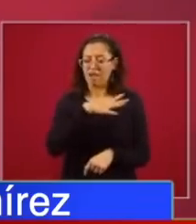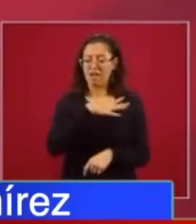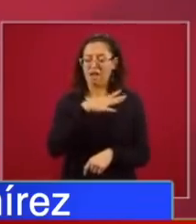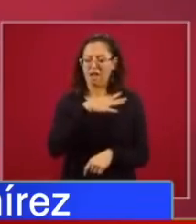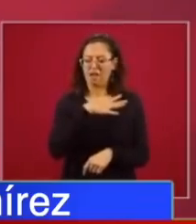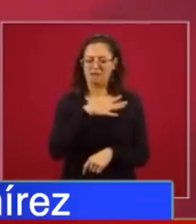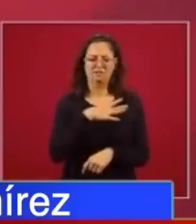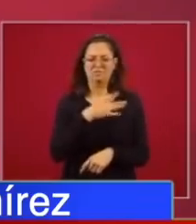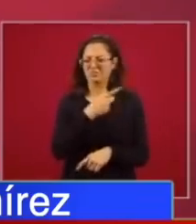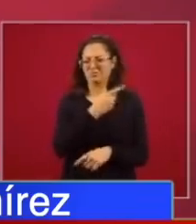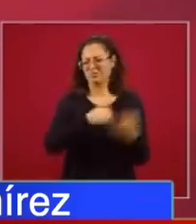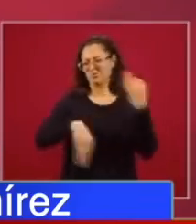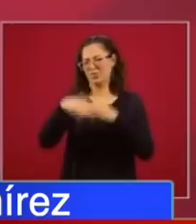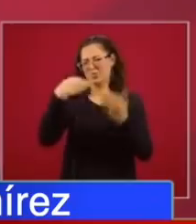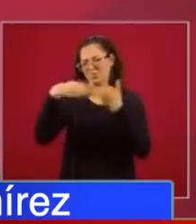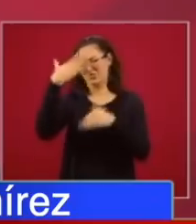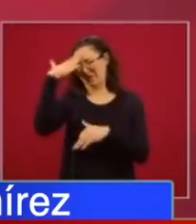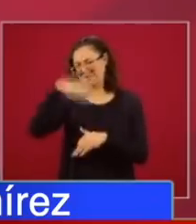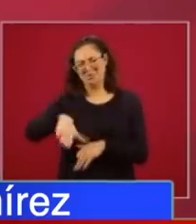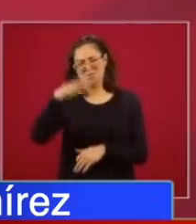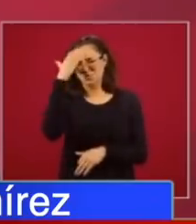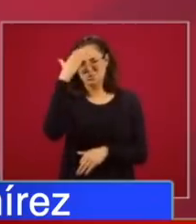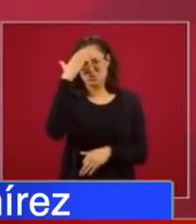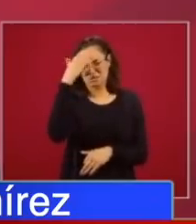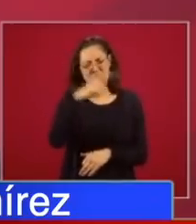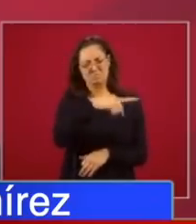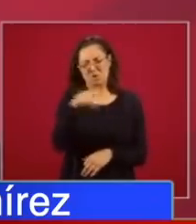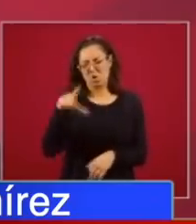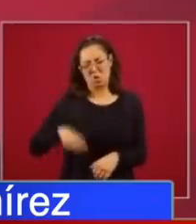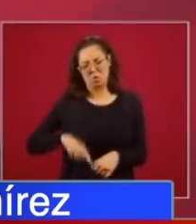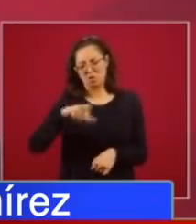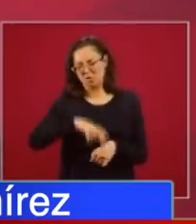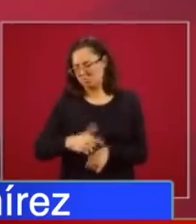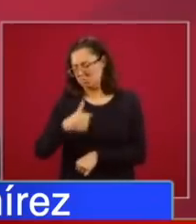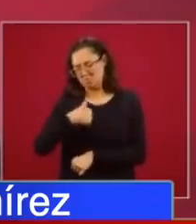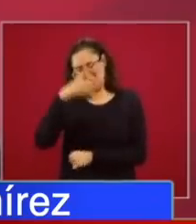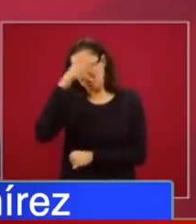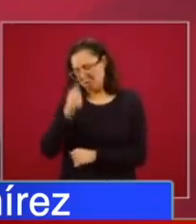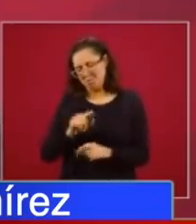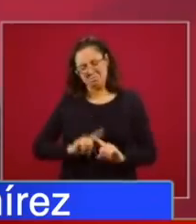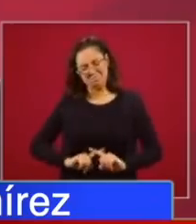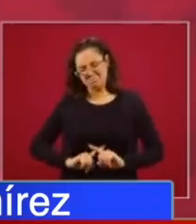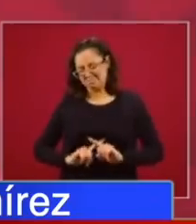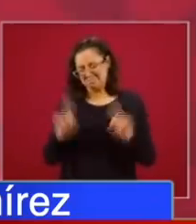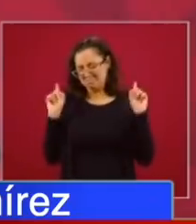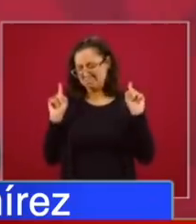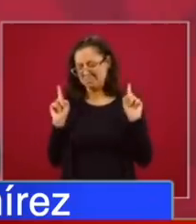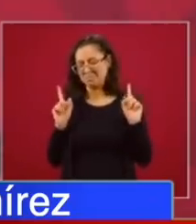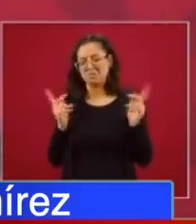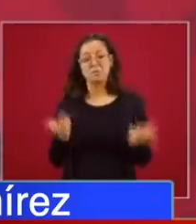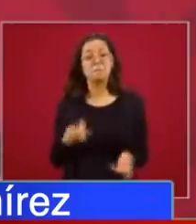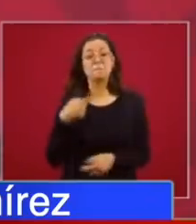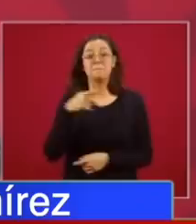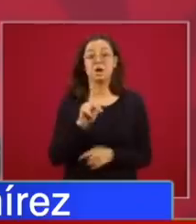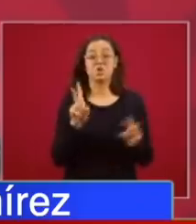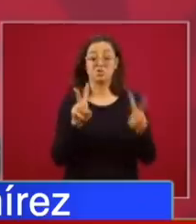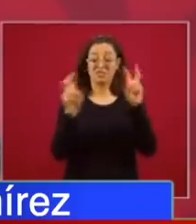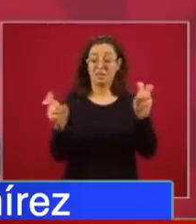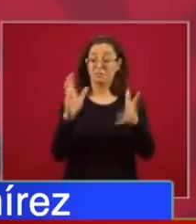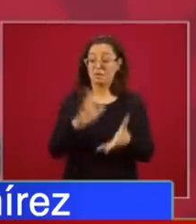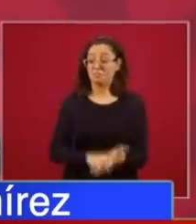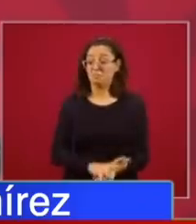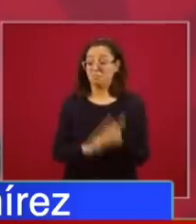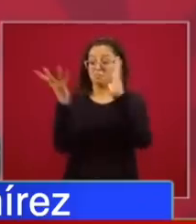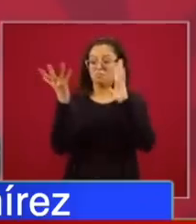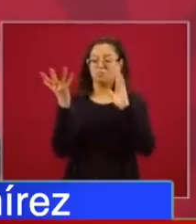que son públicas, son notorias, se trata de un asunto de interés general, en el